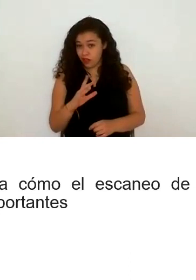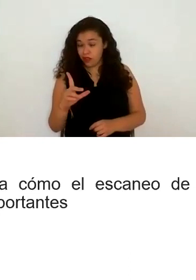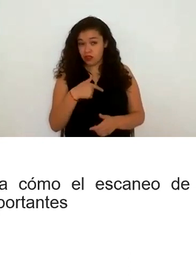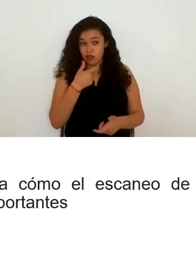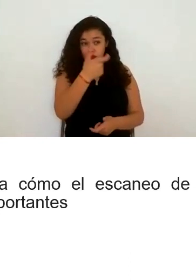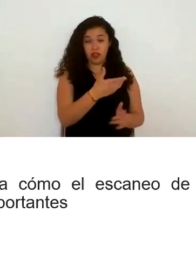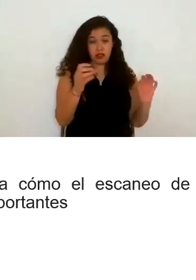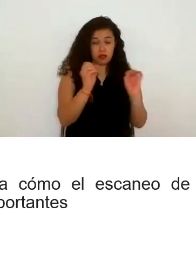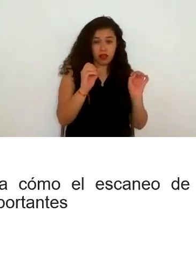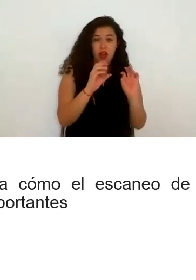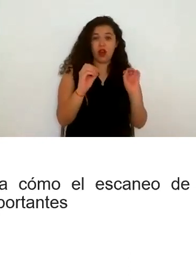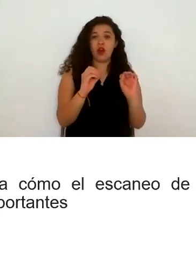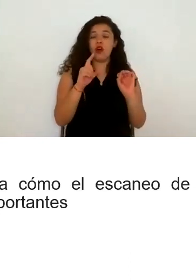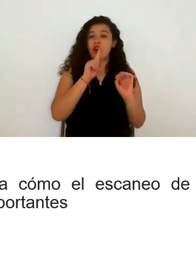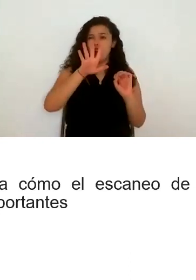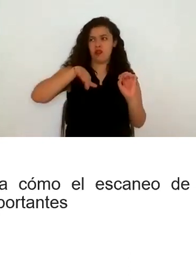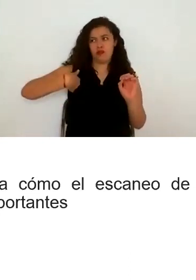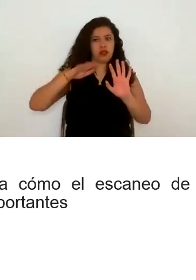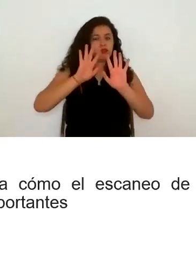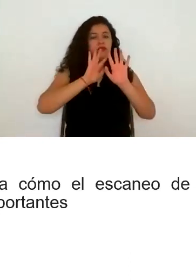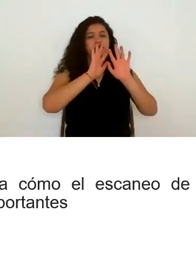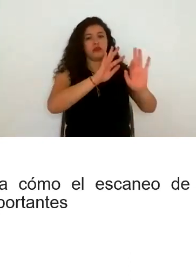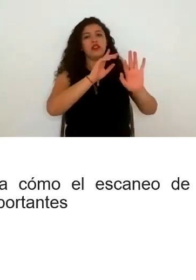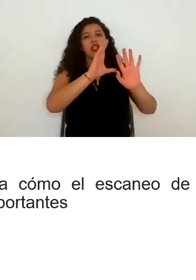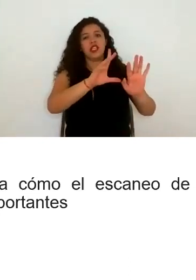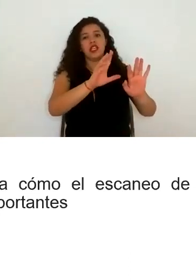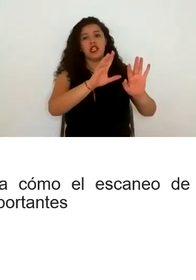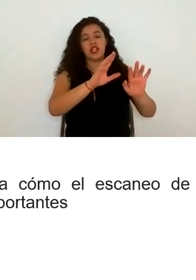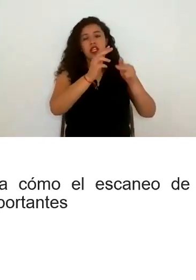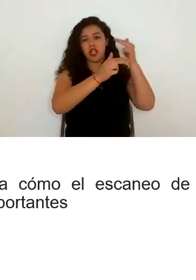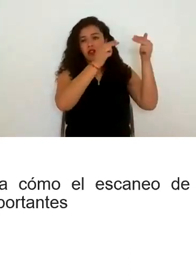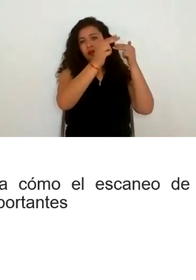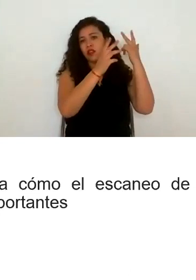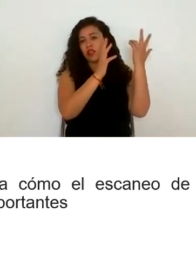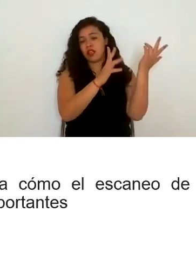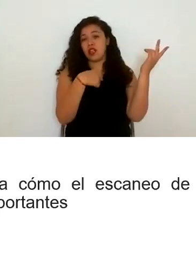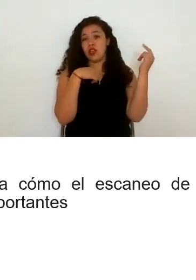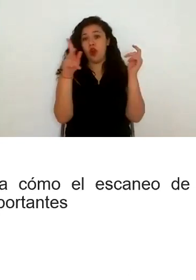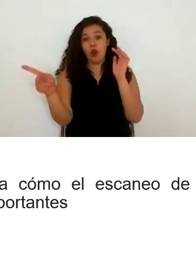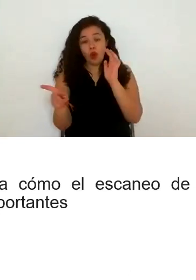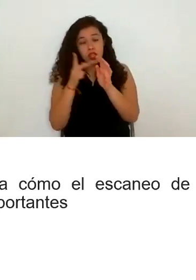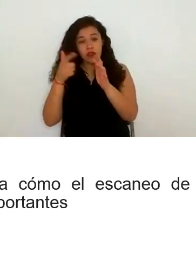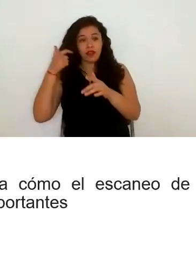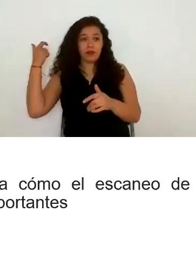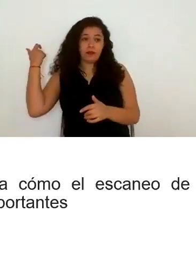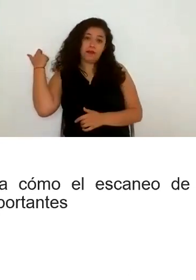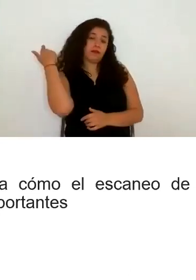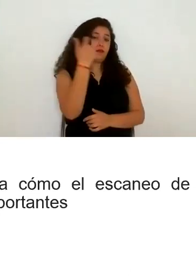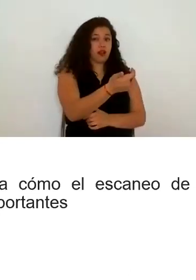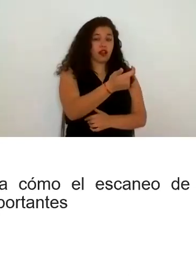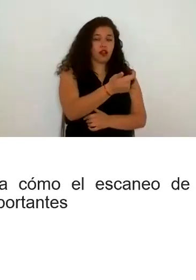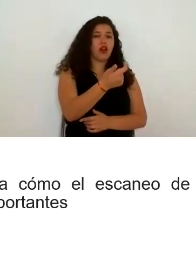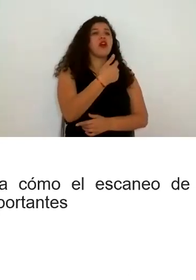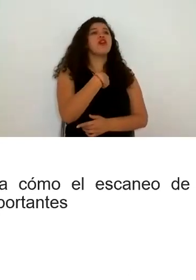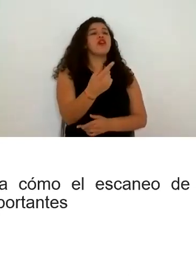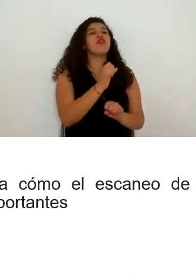servicio, o se quedan almacenados en ese servidor, en la nube, y hasta que vuelva a pagar la licencia, puedo